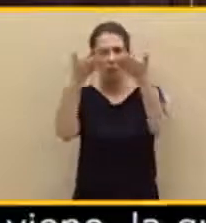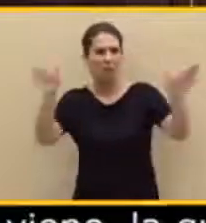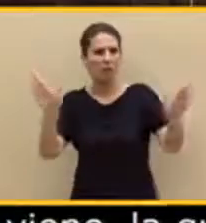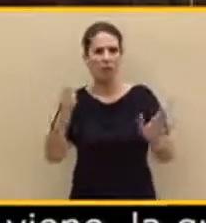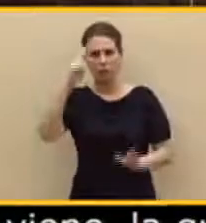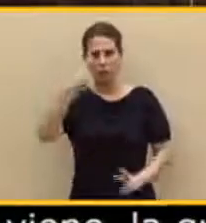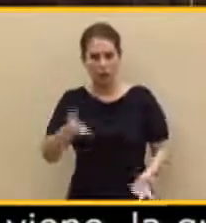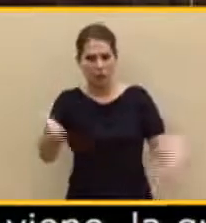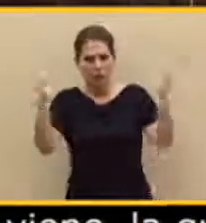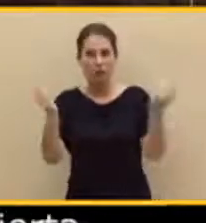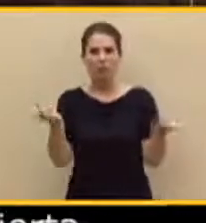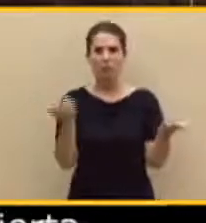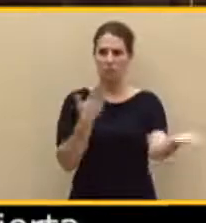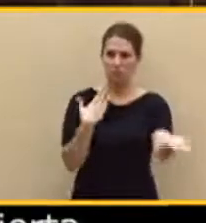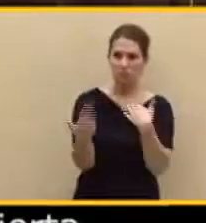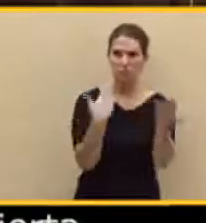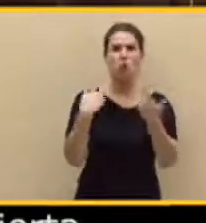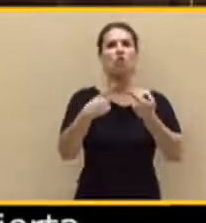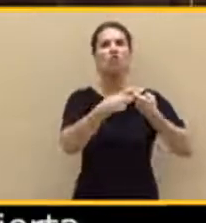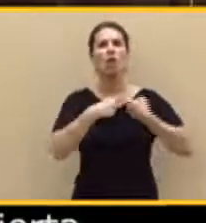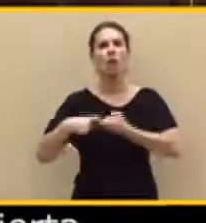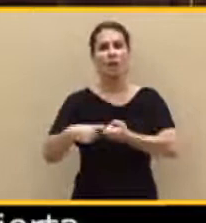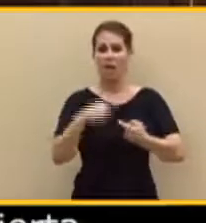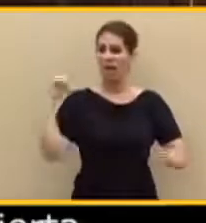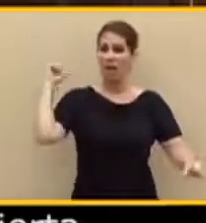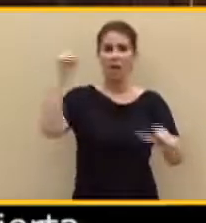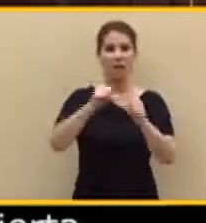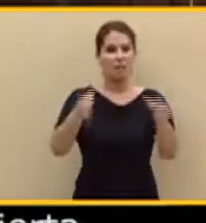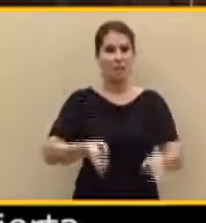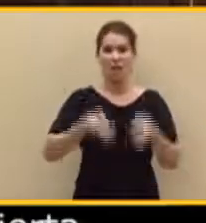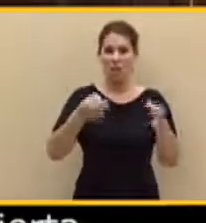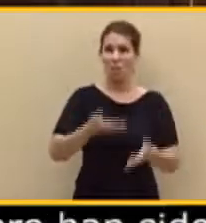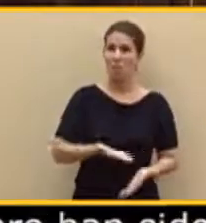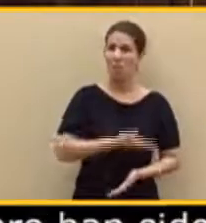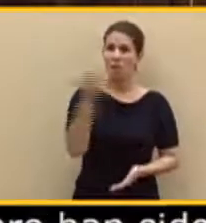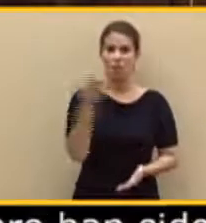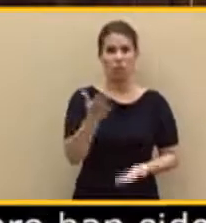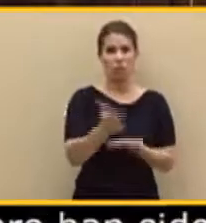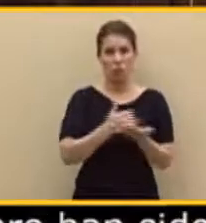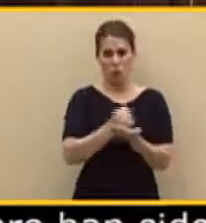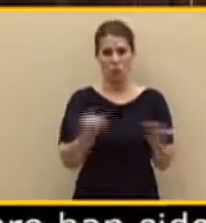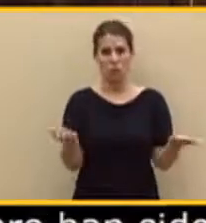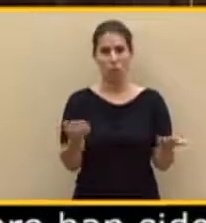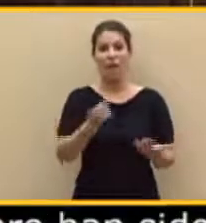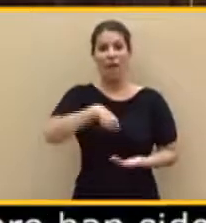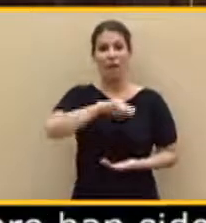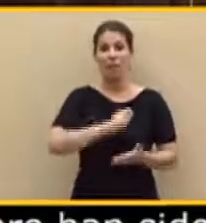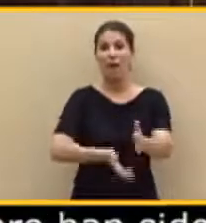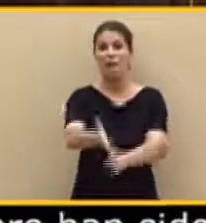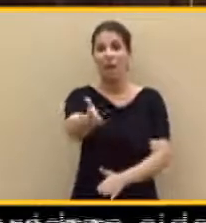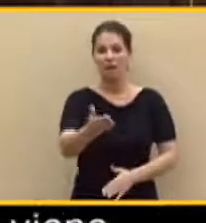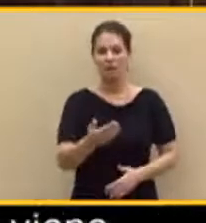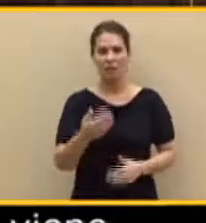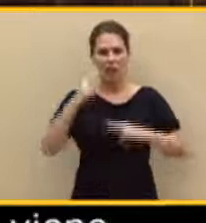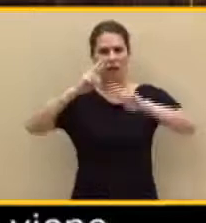es solidaria, señorías, como siempre han sido los pueblos de España entre sí. La España que viene reconoce el derecho de